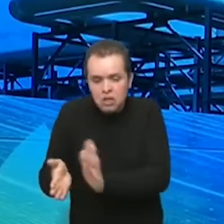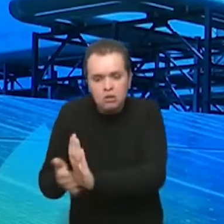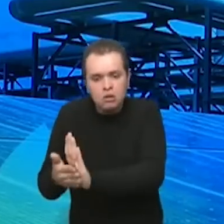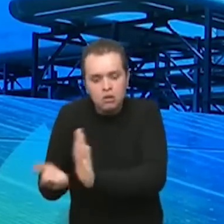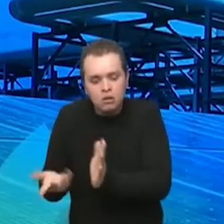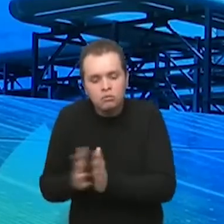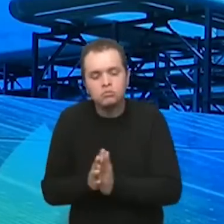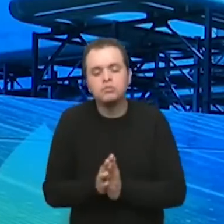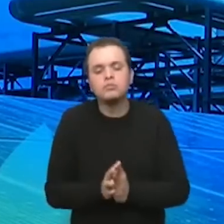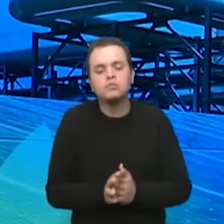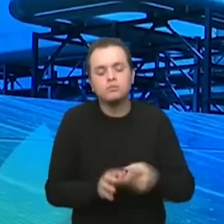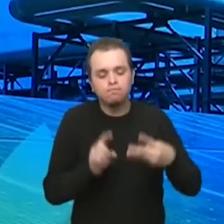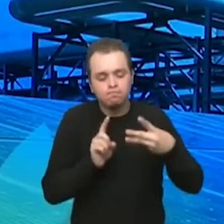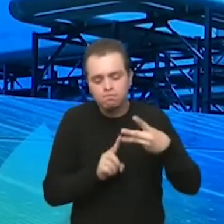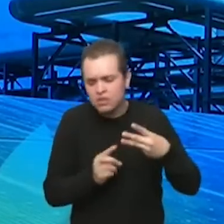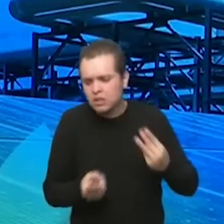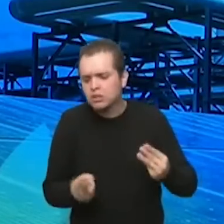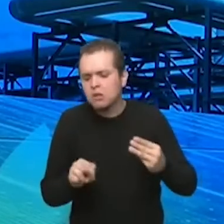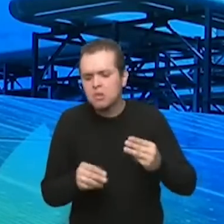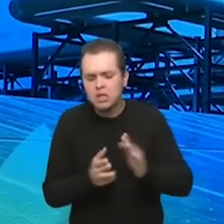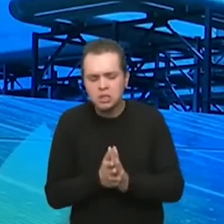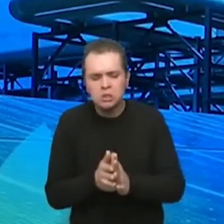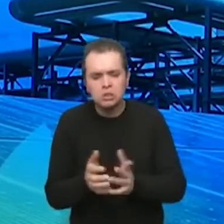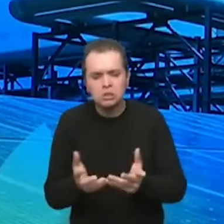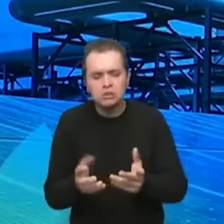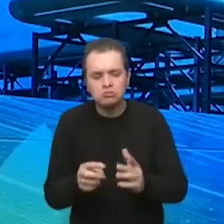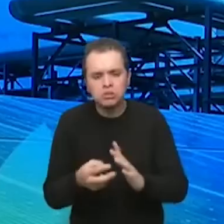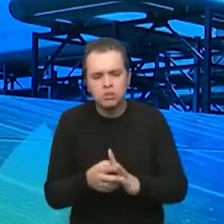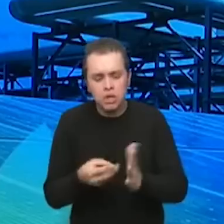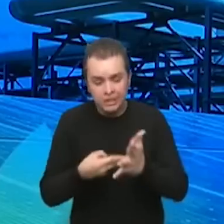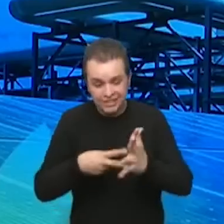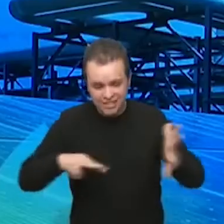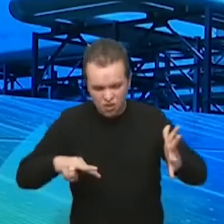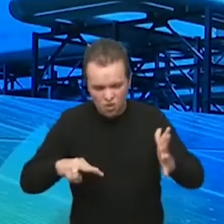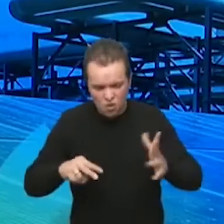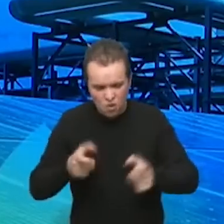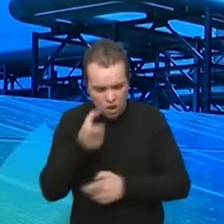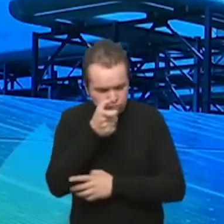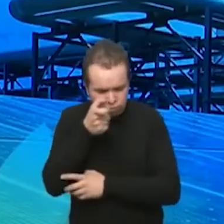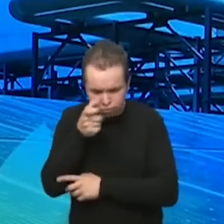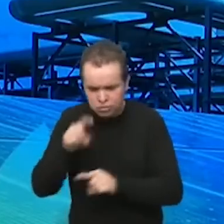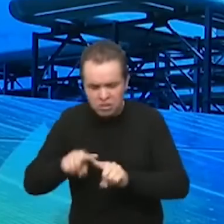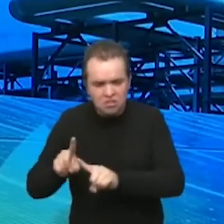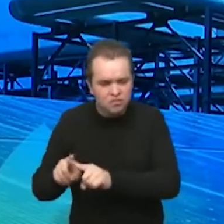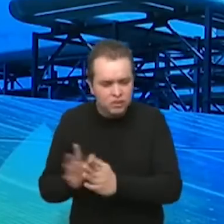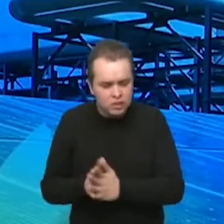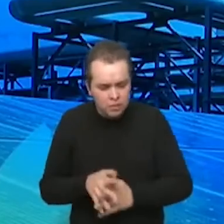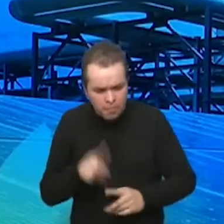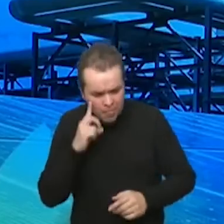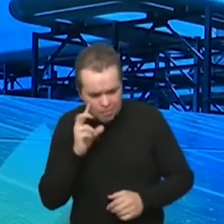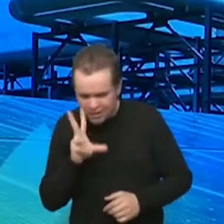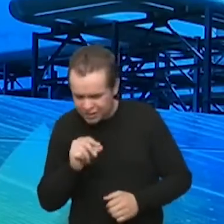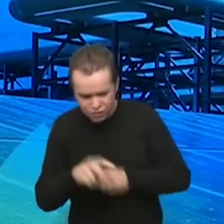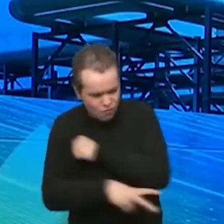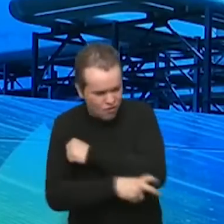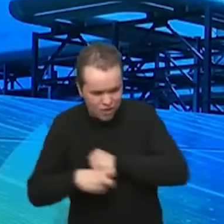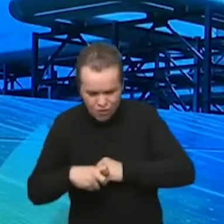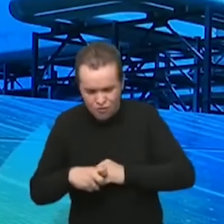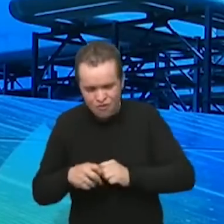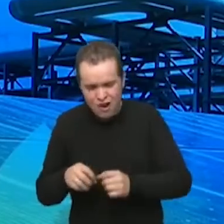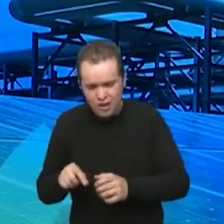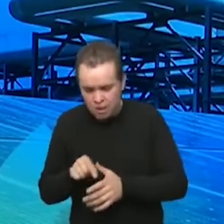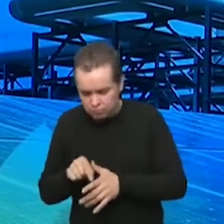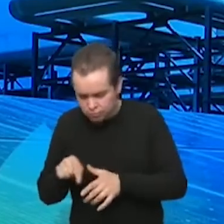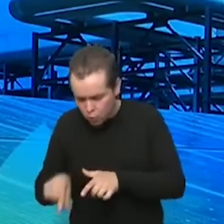a través de las ades y también la incorporación de mayor tecnología para evitar estos hurtos y esta defraudación